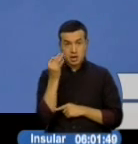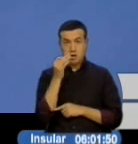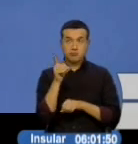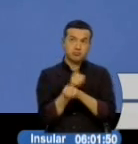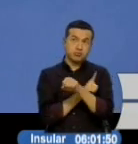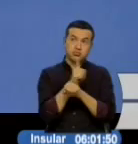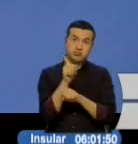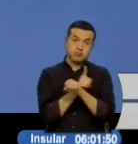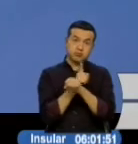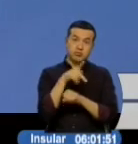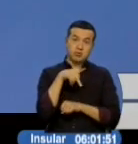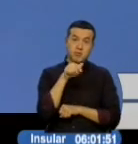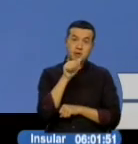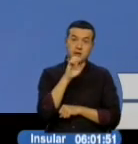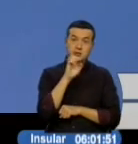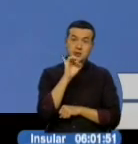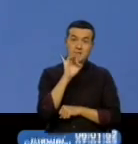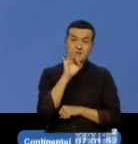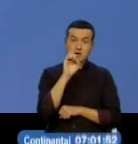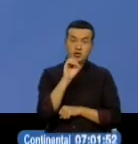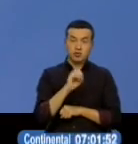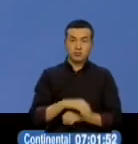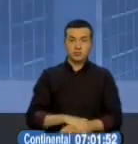misiles desde el Pacífico.